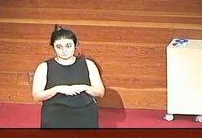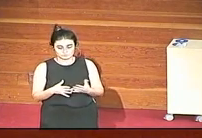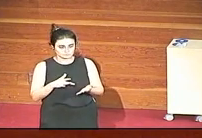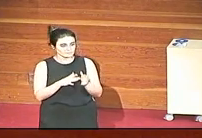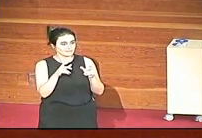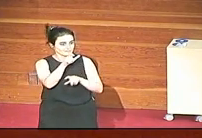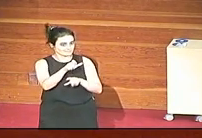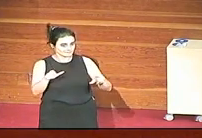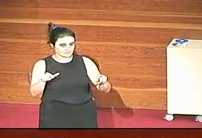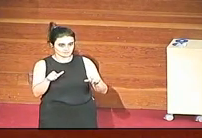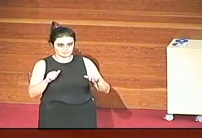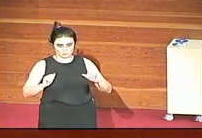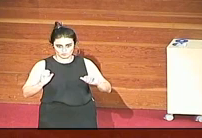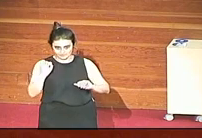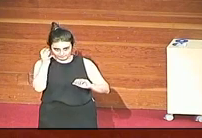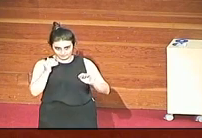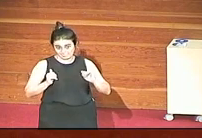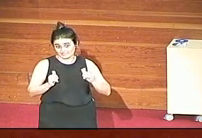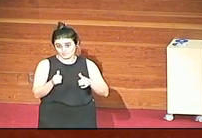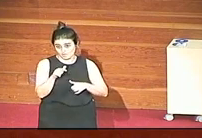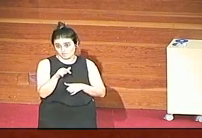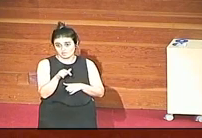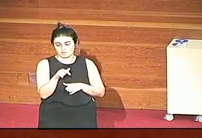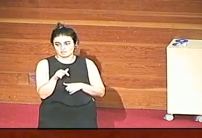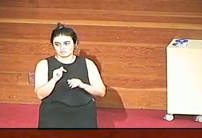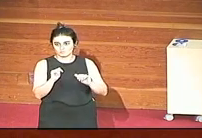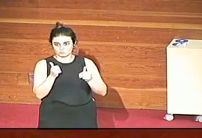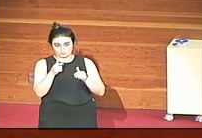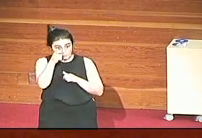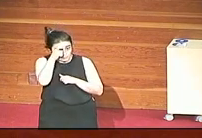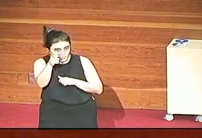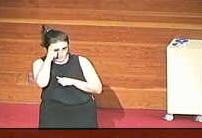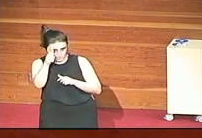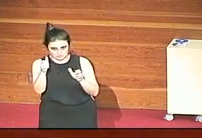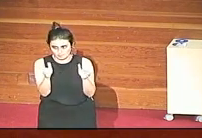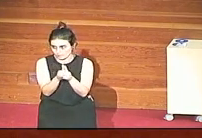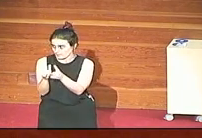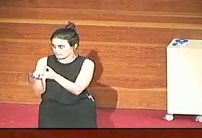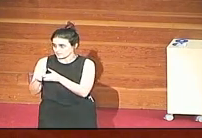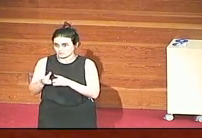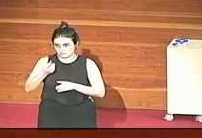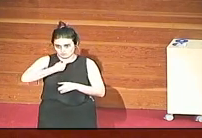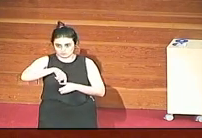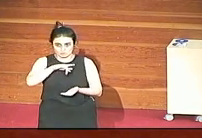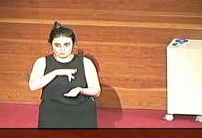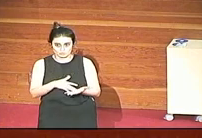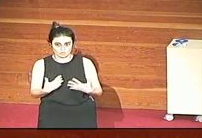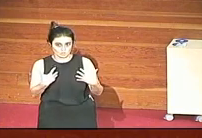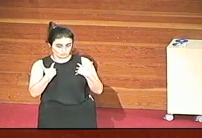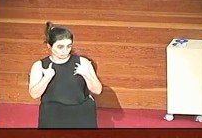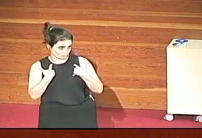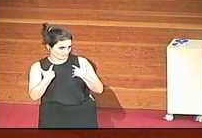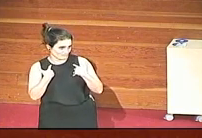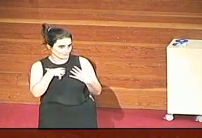de hecha por los pequeños pueblos que en los cuales vamos a sufrir en todos esos